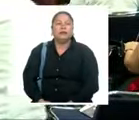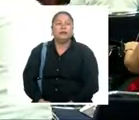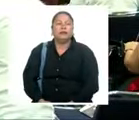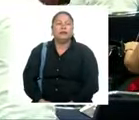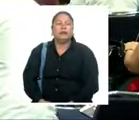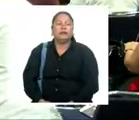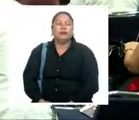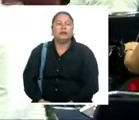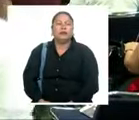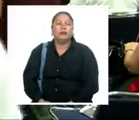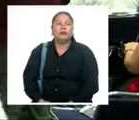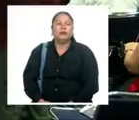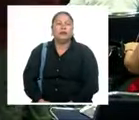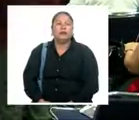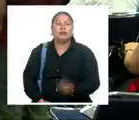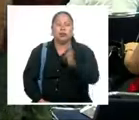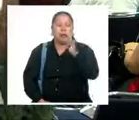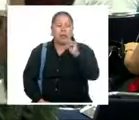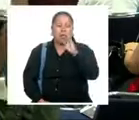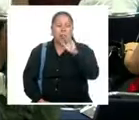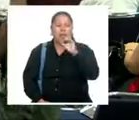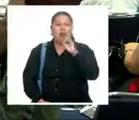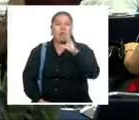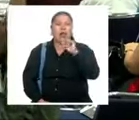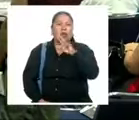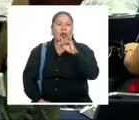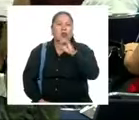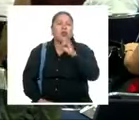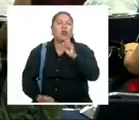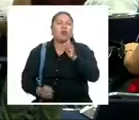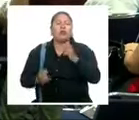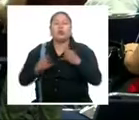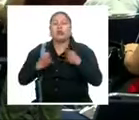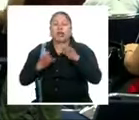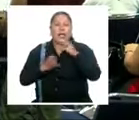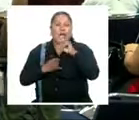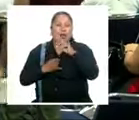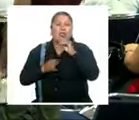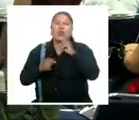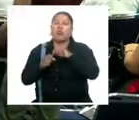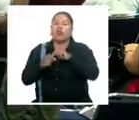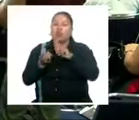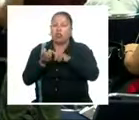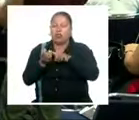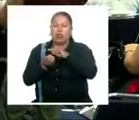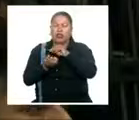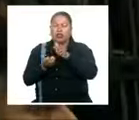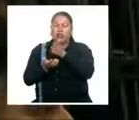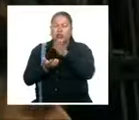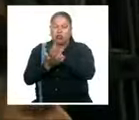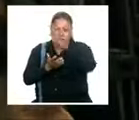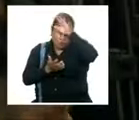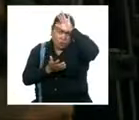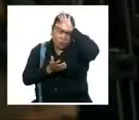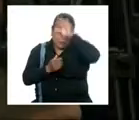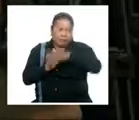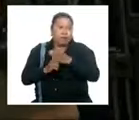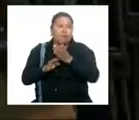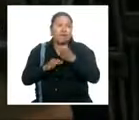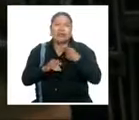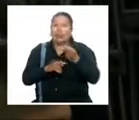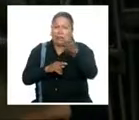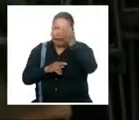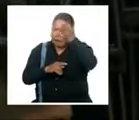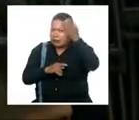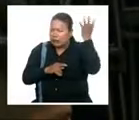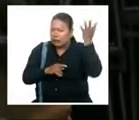Pablo. Gracias. Pablo Carrillo, de las redes sociales del Joven Carrillo, desde la ciudad de Monterrey. La primera pregunta es si ya se resolvió